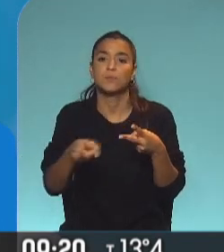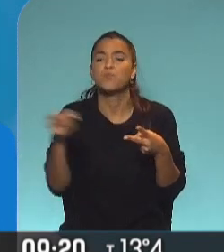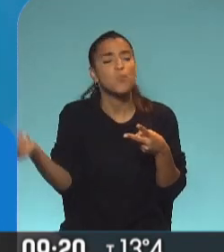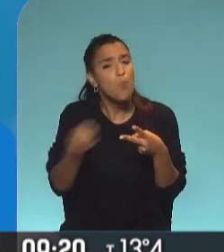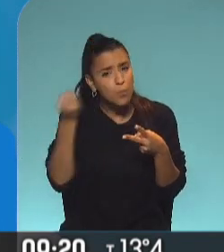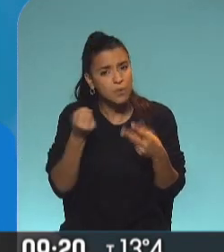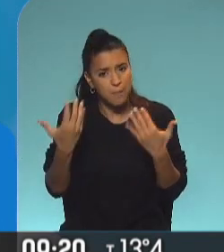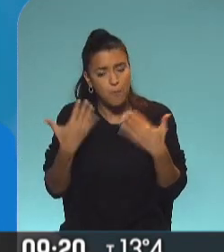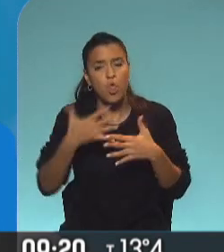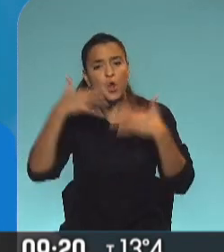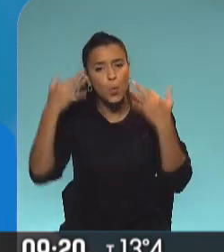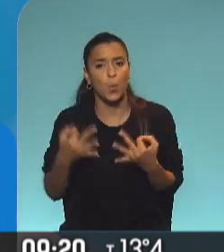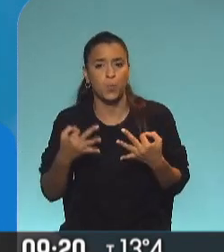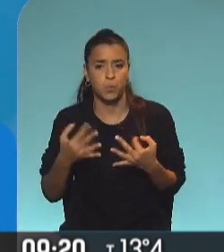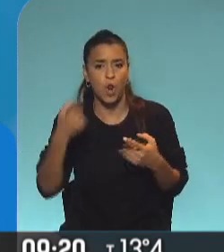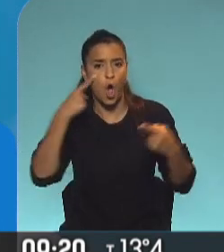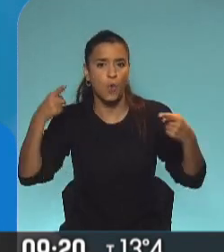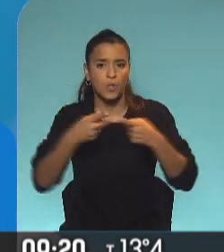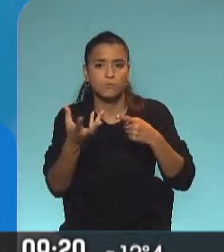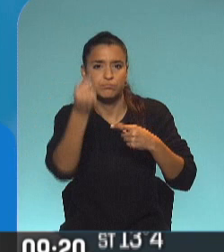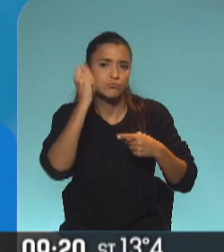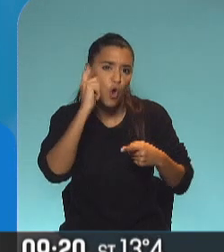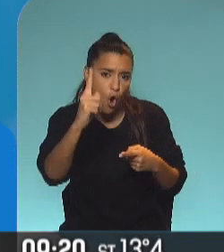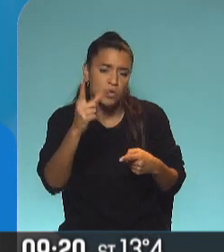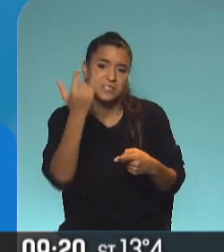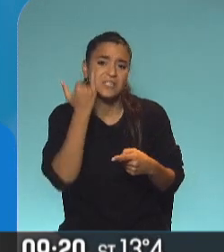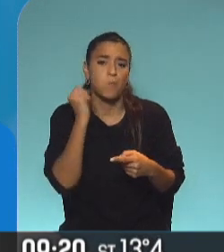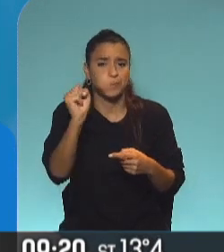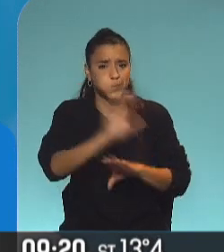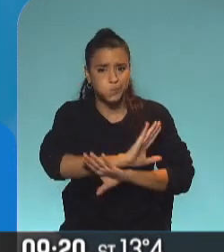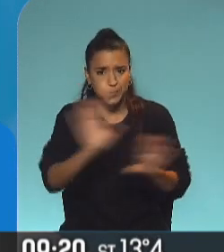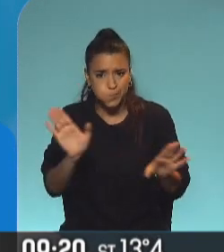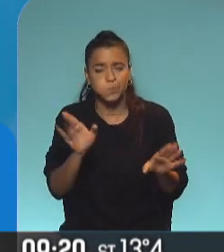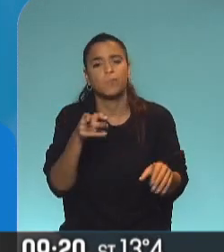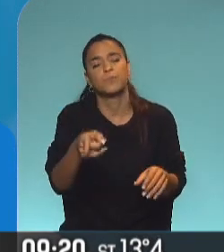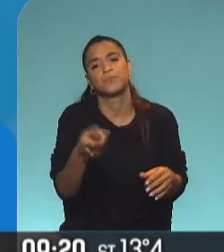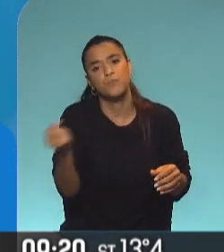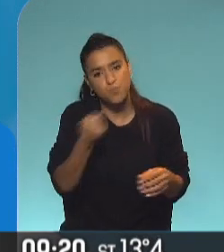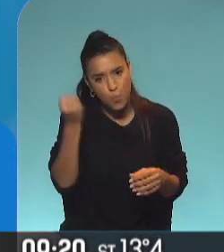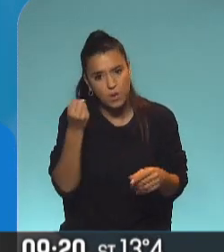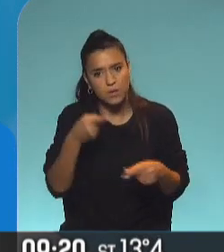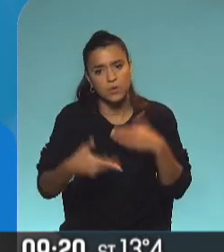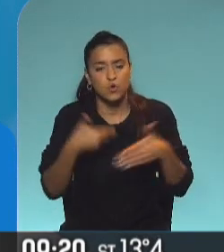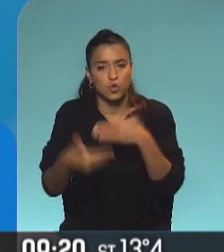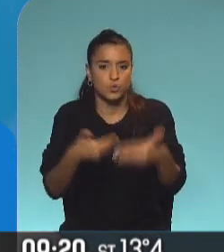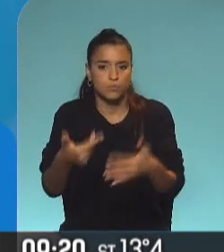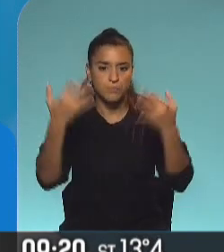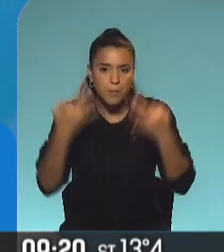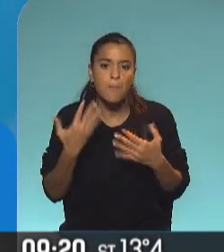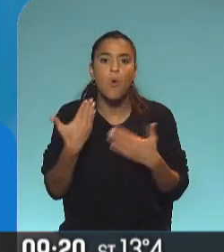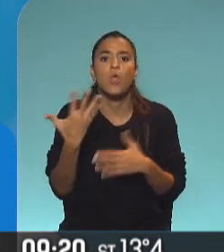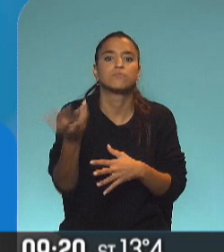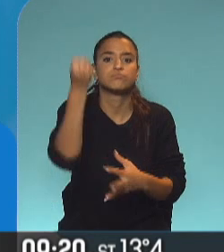claves para poder cumplir los objetivos que ya hemos alcanzado y fundamentalmente lo seguirán siendo para poder